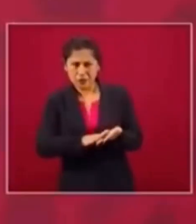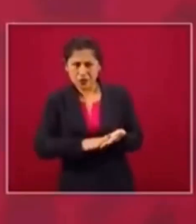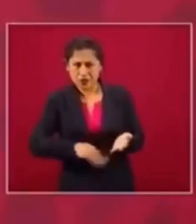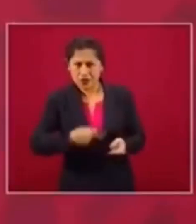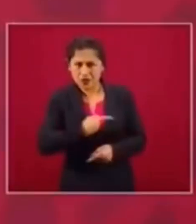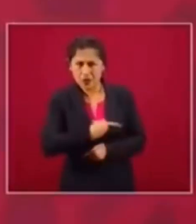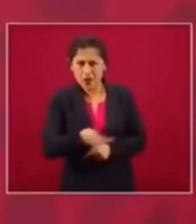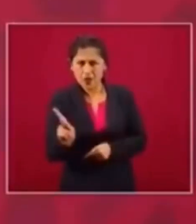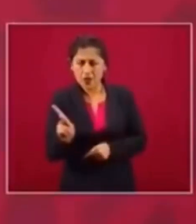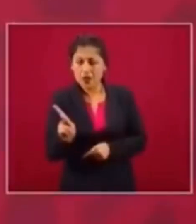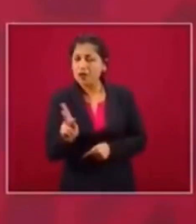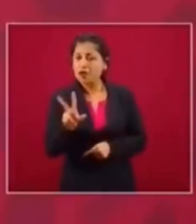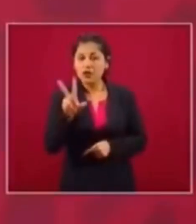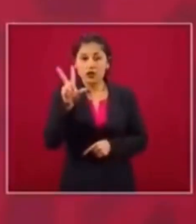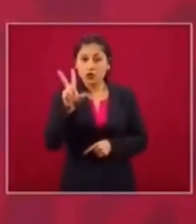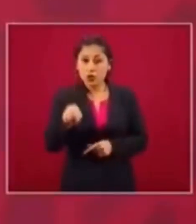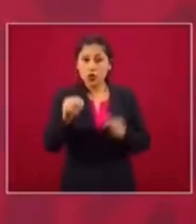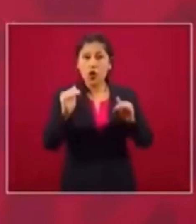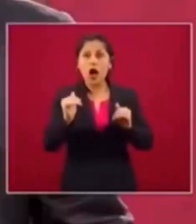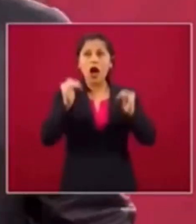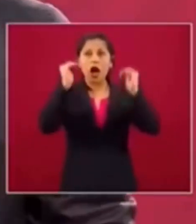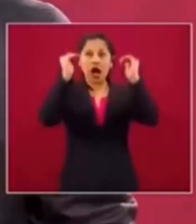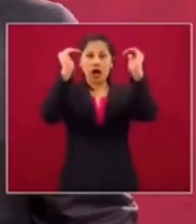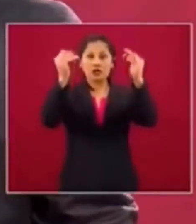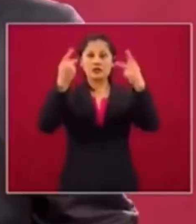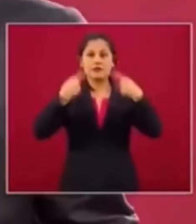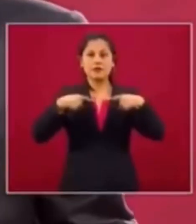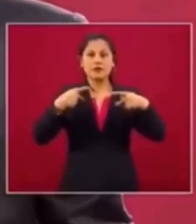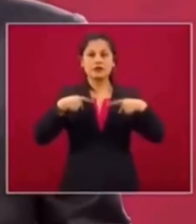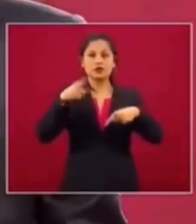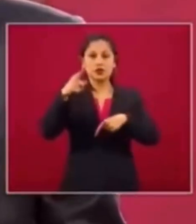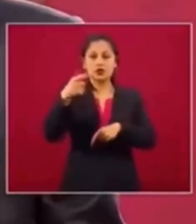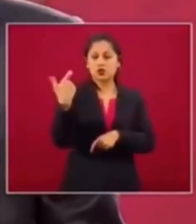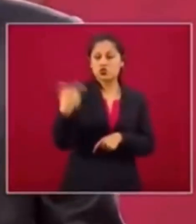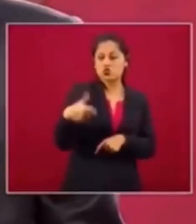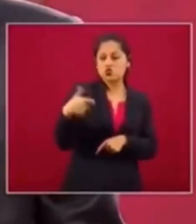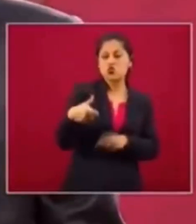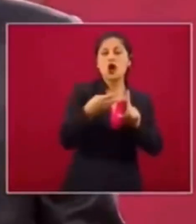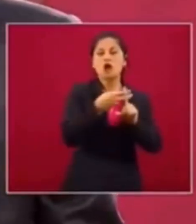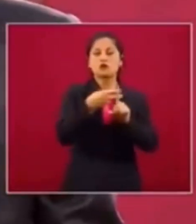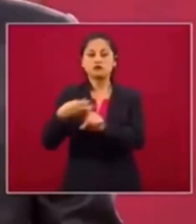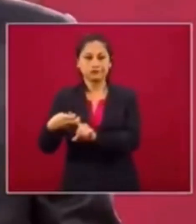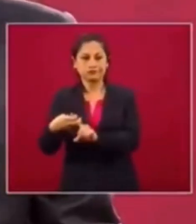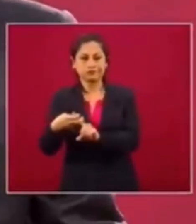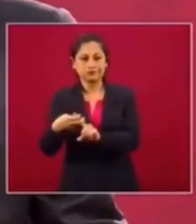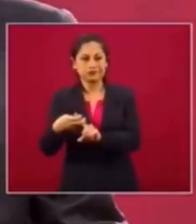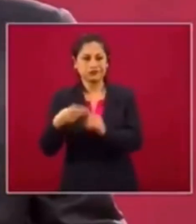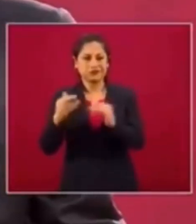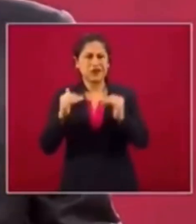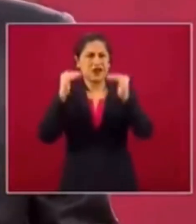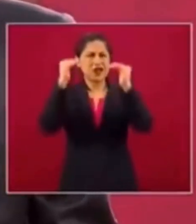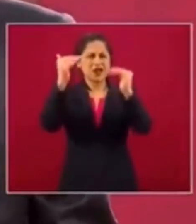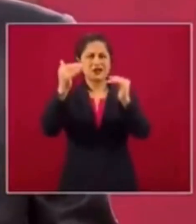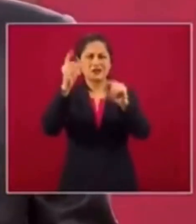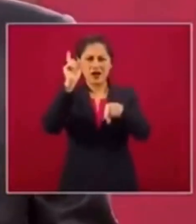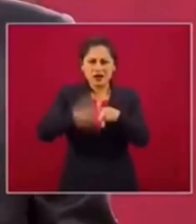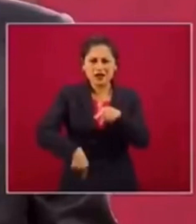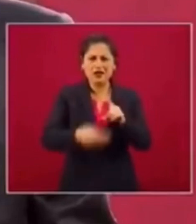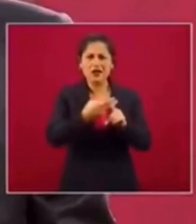entonces como evitamos el secuestro como una sociedad mejor con justicia